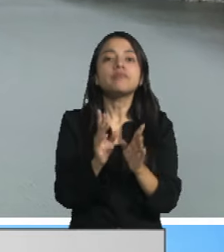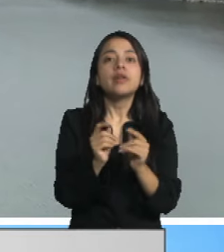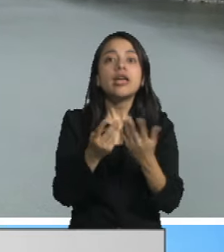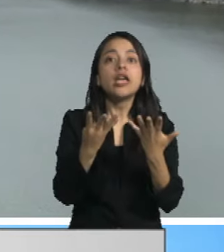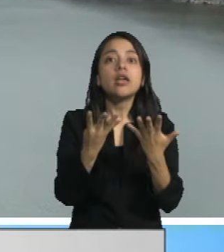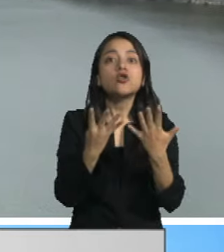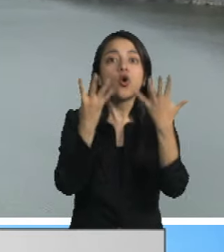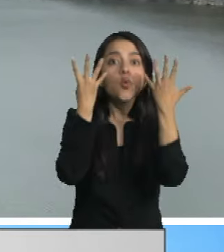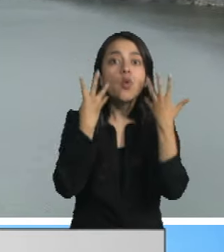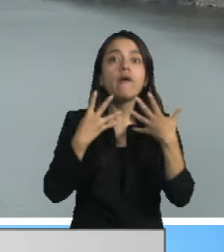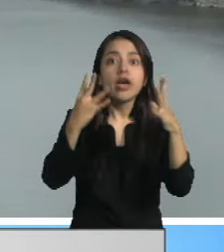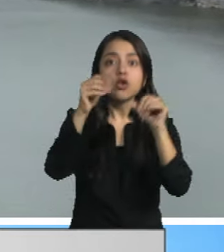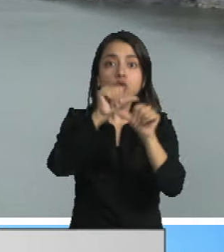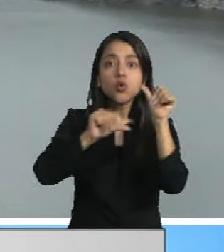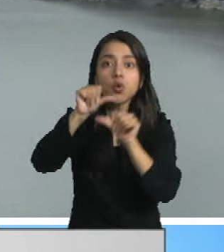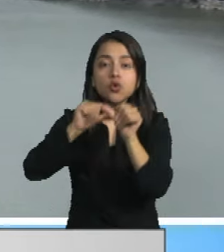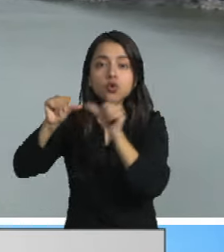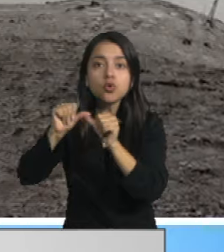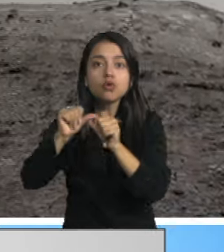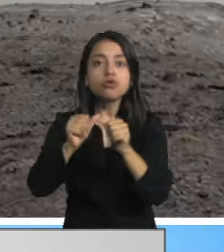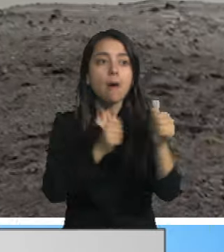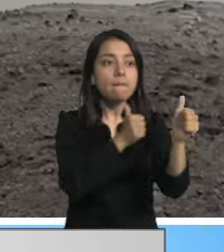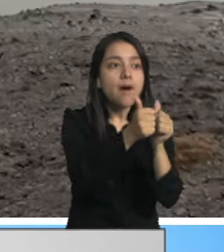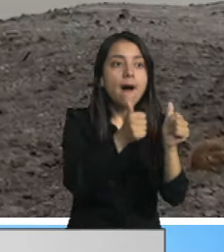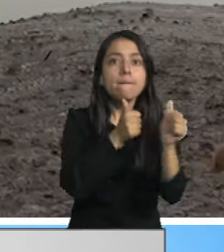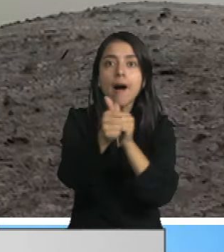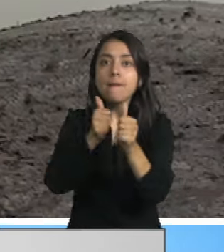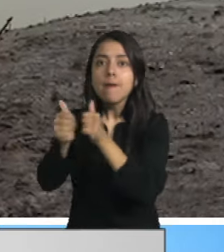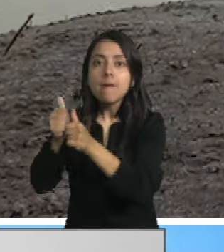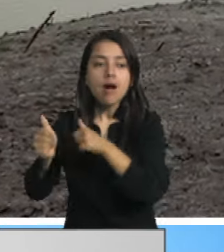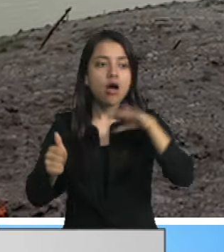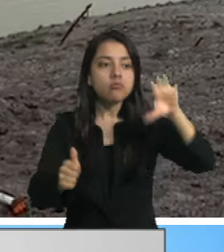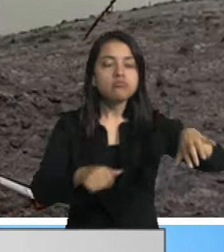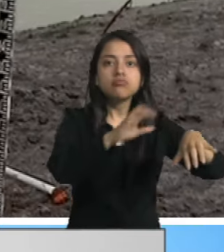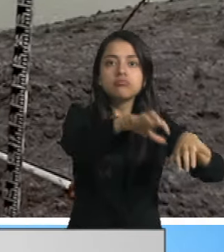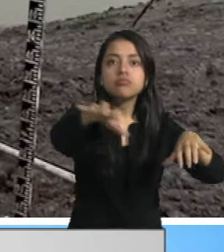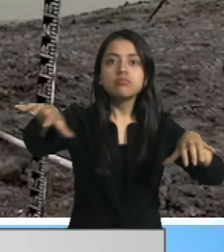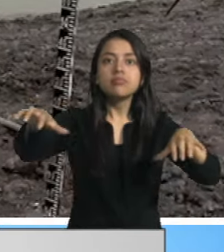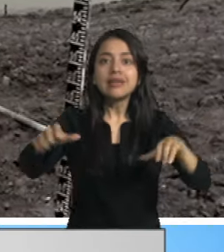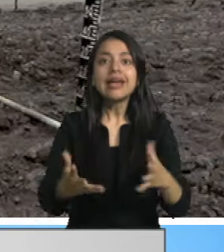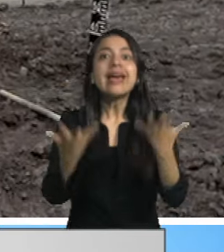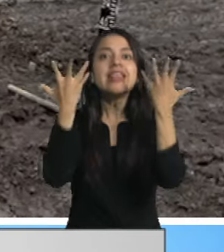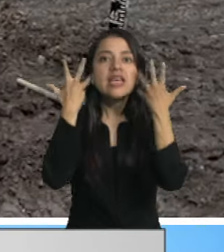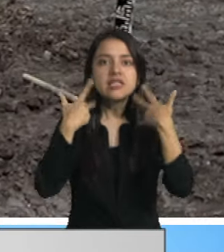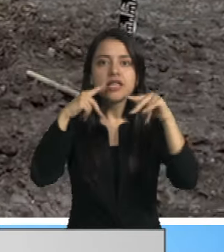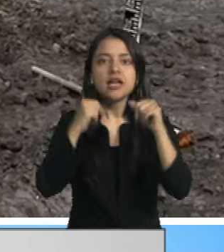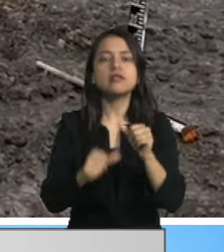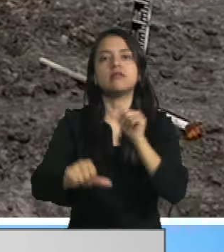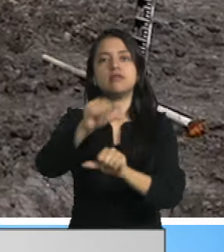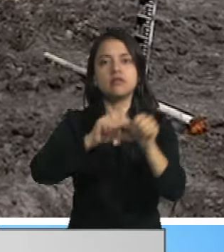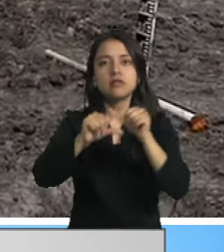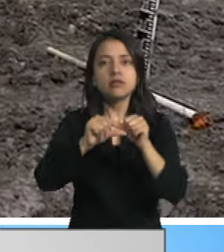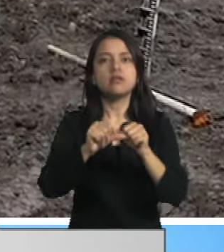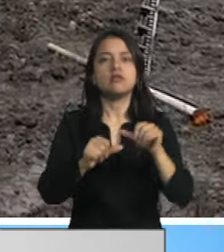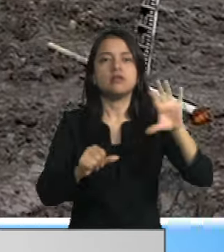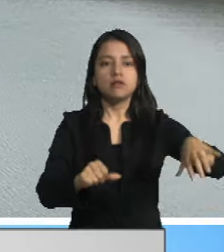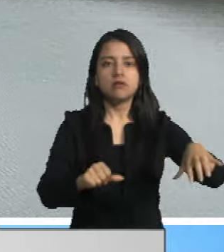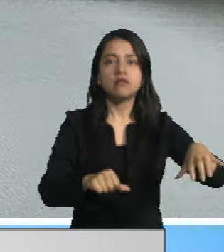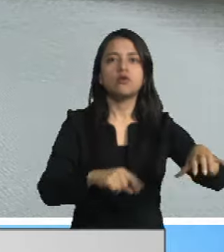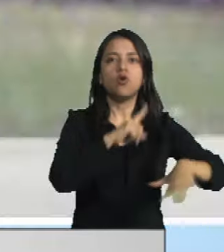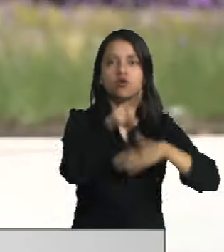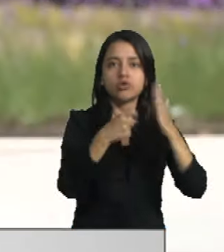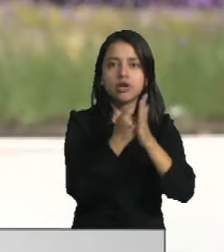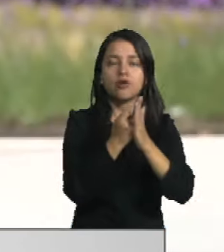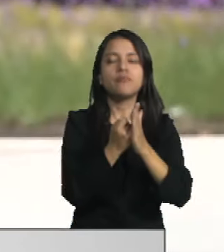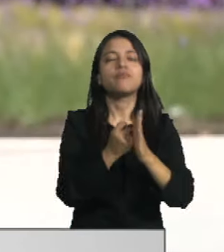van a rotar de la misma forma y cada día, cada 10 días, perdón, se repetirá o se arrancará nuevamente un